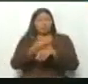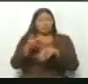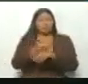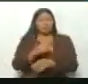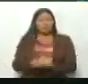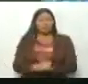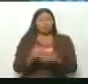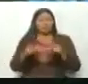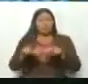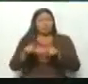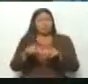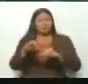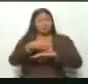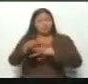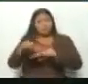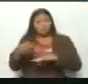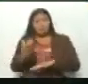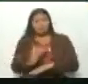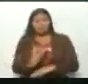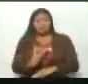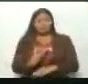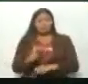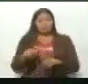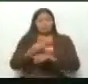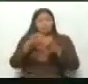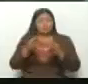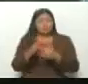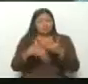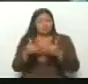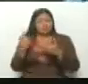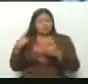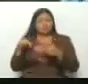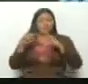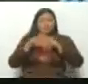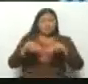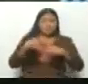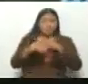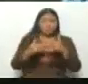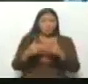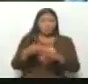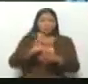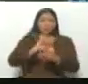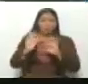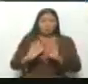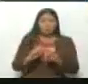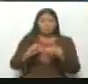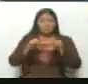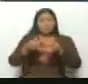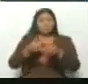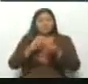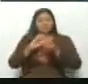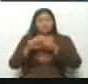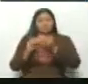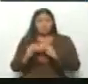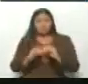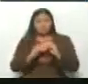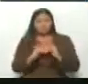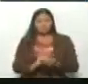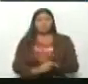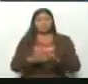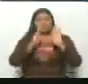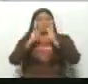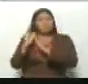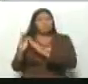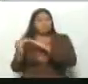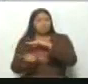gobierno locales, del municipio, la alcaldía y la gobernación, para tener en el territorio esos insumos para iniciar la reparación inmediata. La organización de la